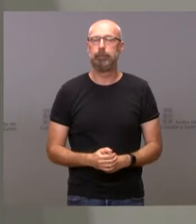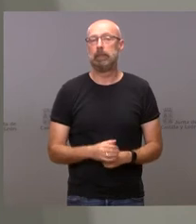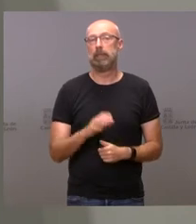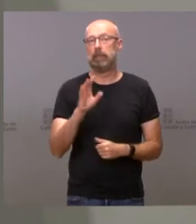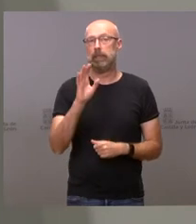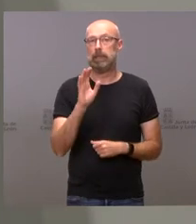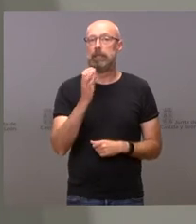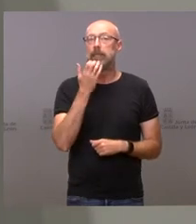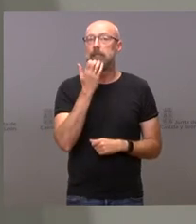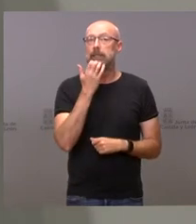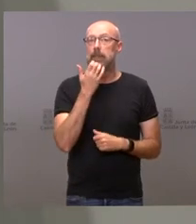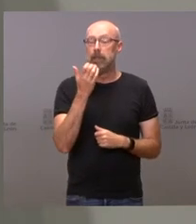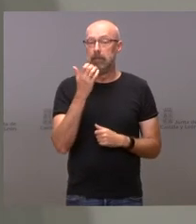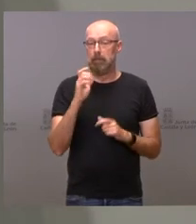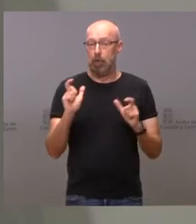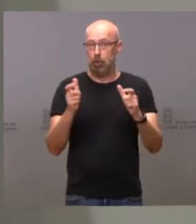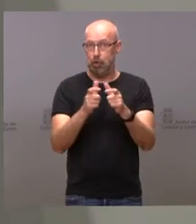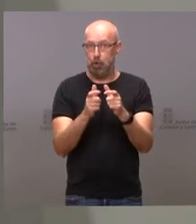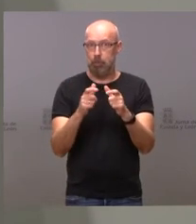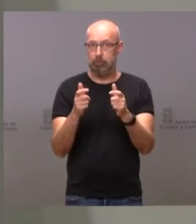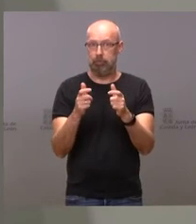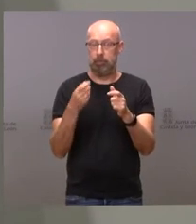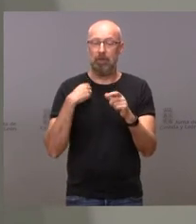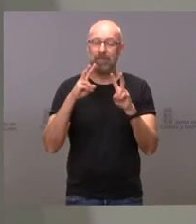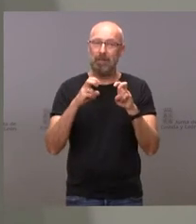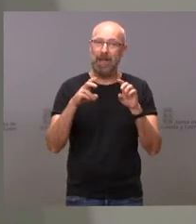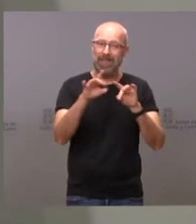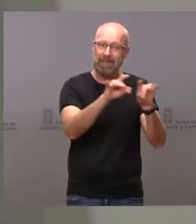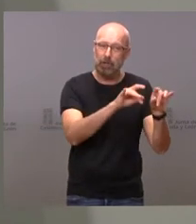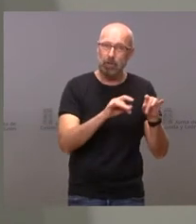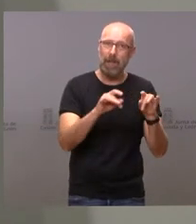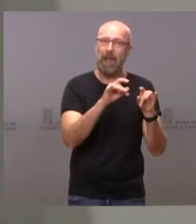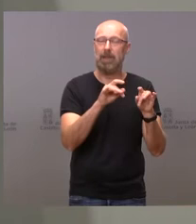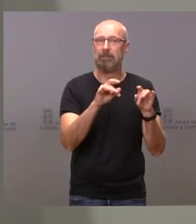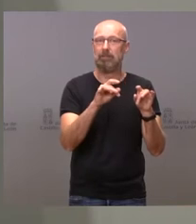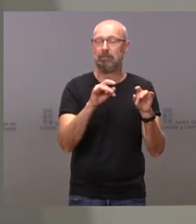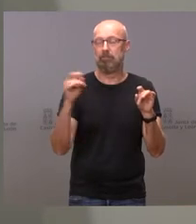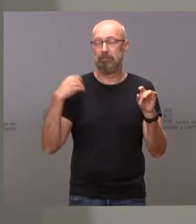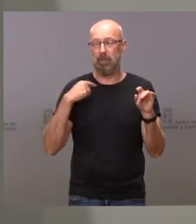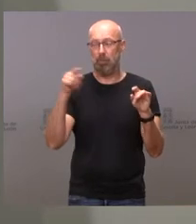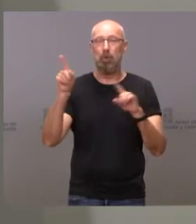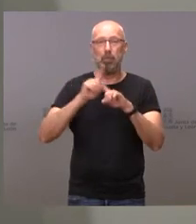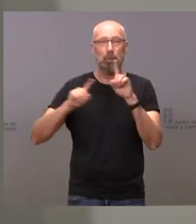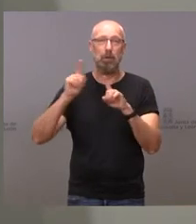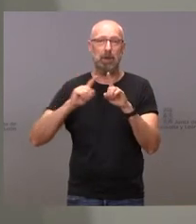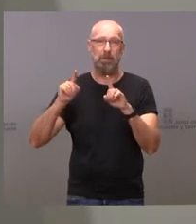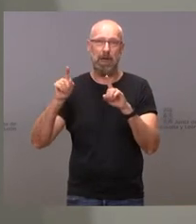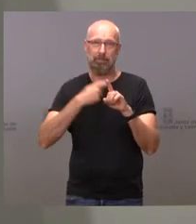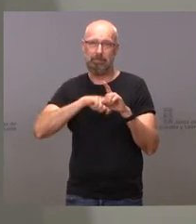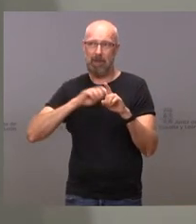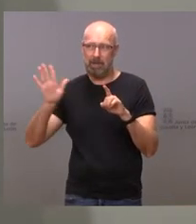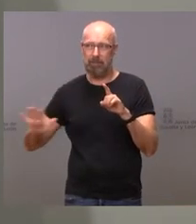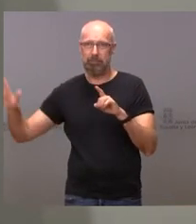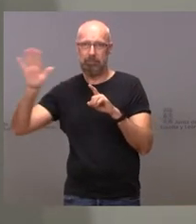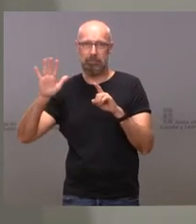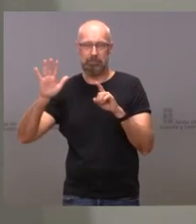existe un interterritorial es porque el problema no lo tiene la comunidad, ese lo tiene el país. Por eso hay un interterritorial exclusivo dedicado a